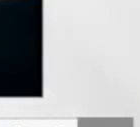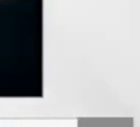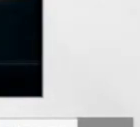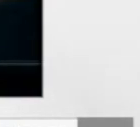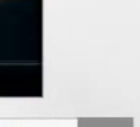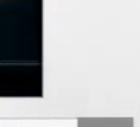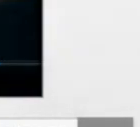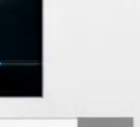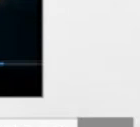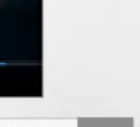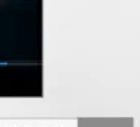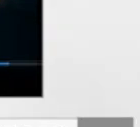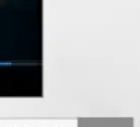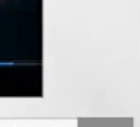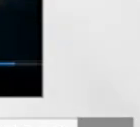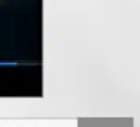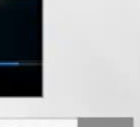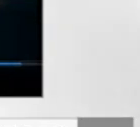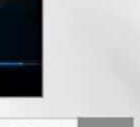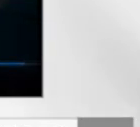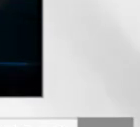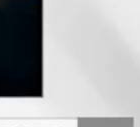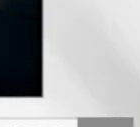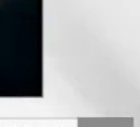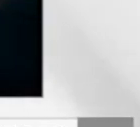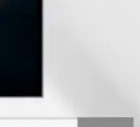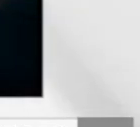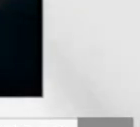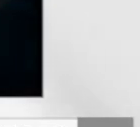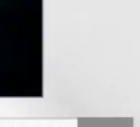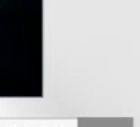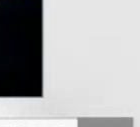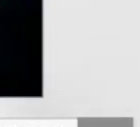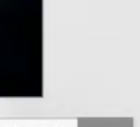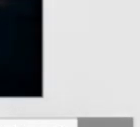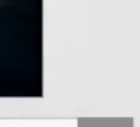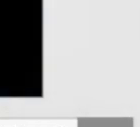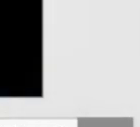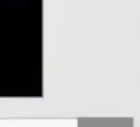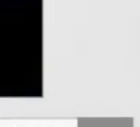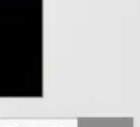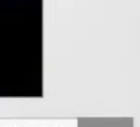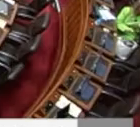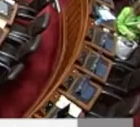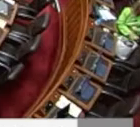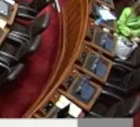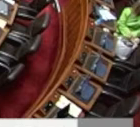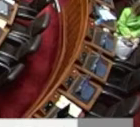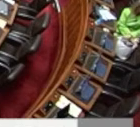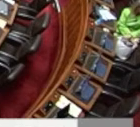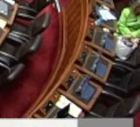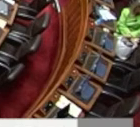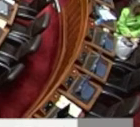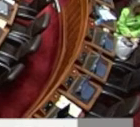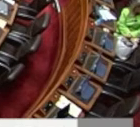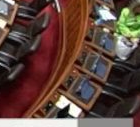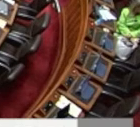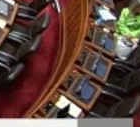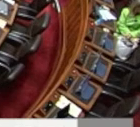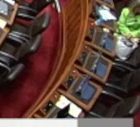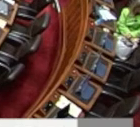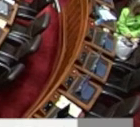pueblo tiene el pueblo no se va a arrastrar